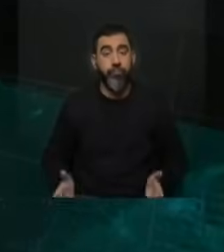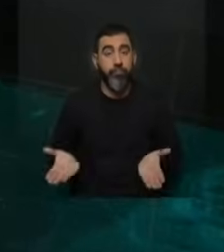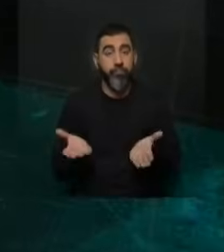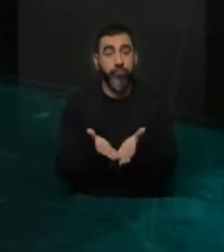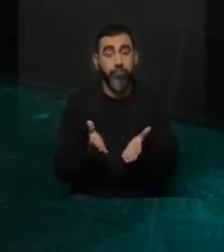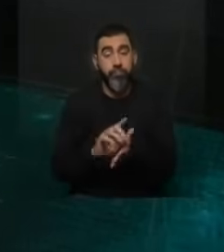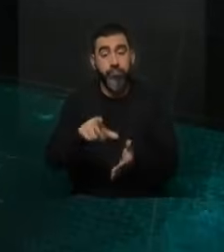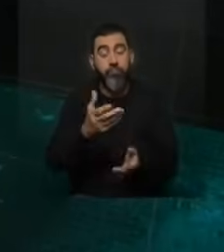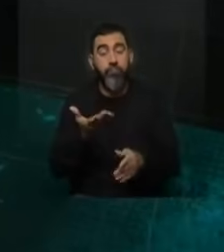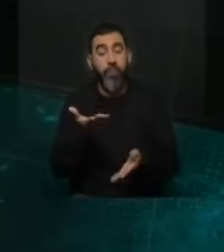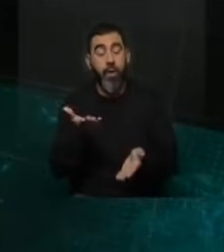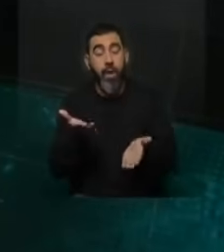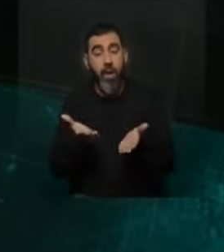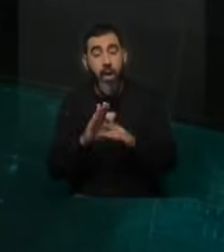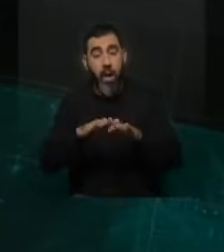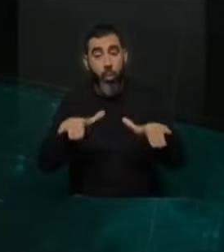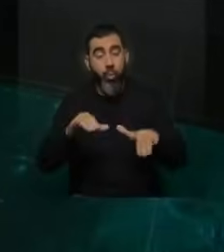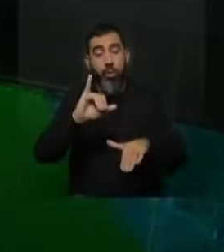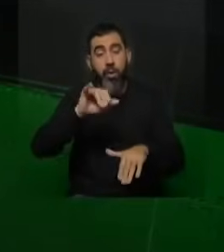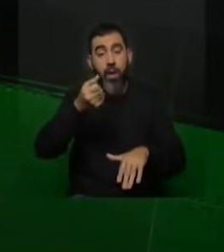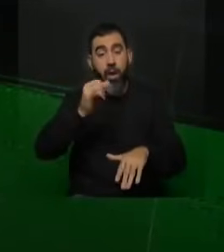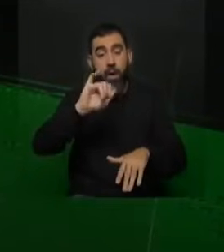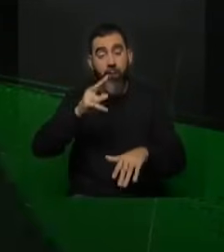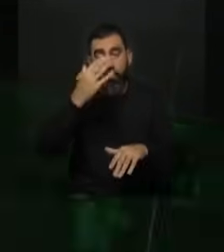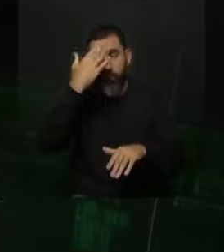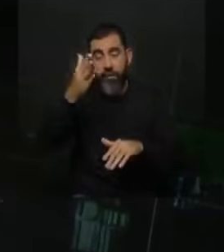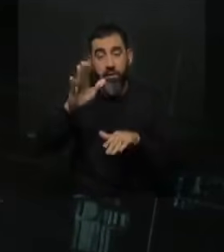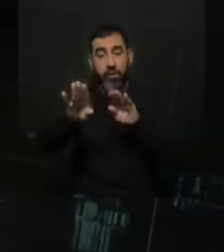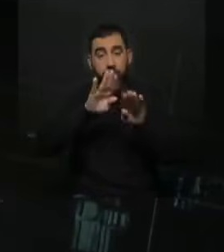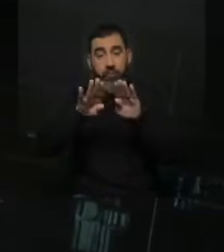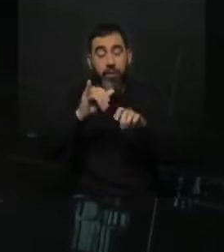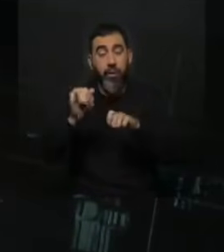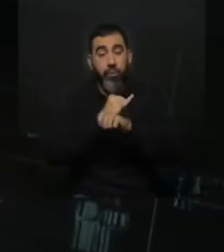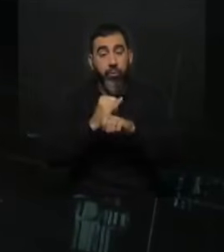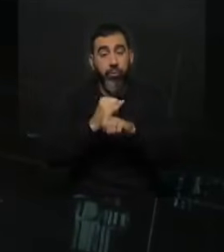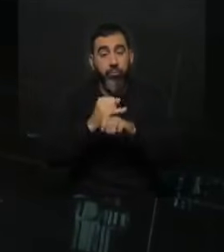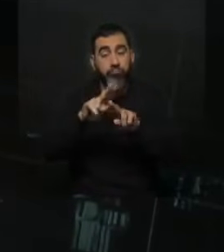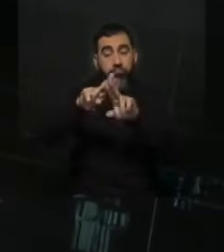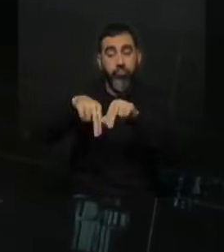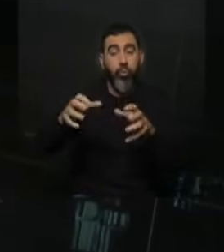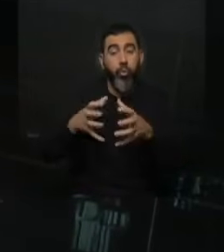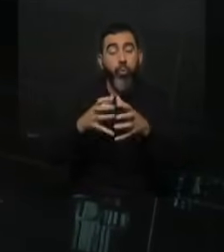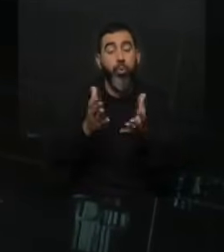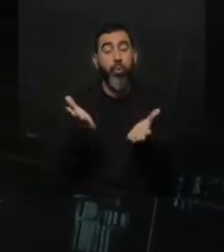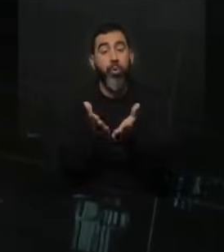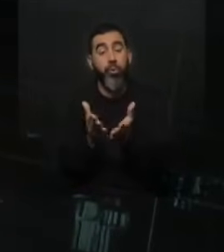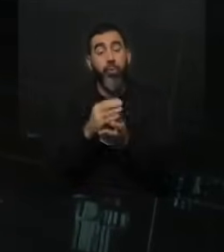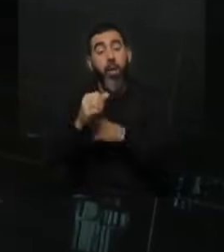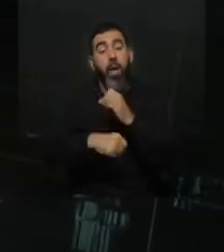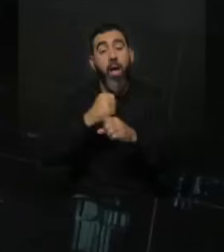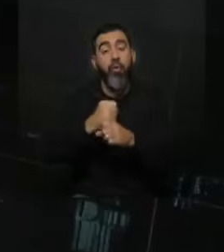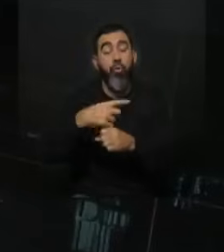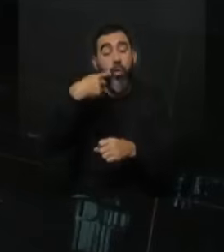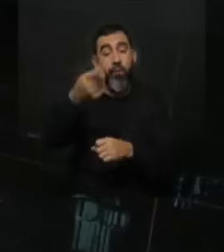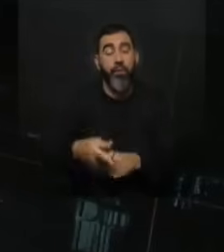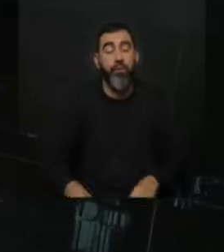exalumnos y exalumnas de iaba se convocaron frente a la puerta de la institución ante la eliminación de grupos de estudiantes para el año